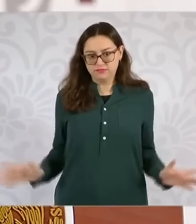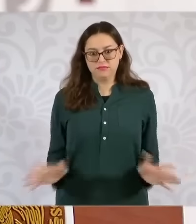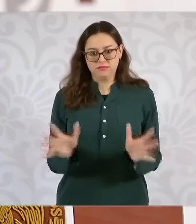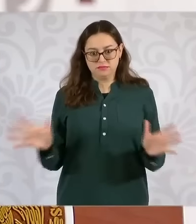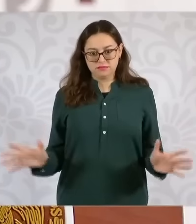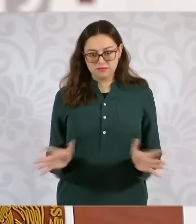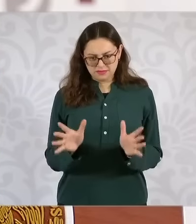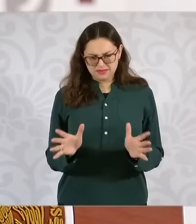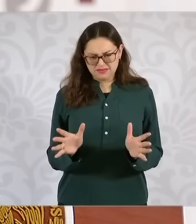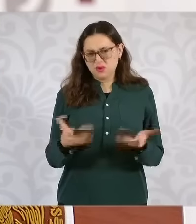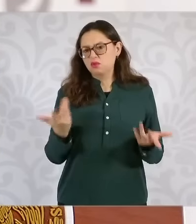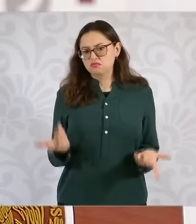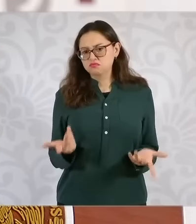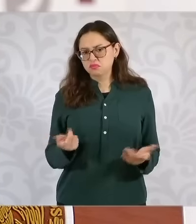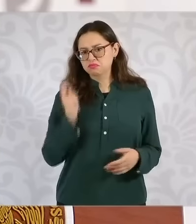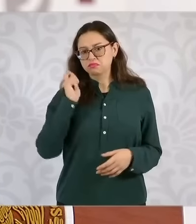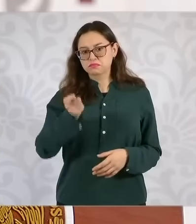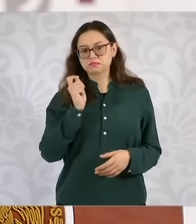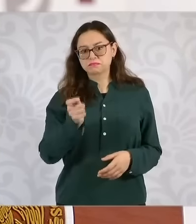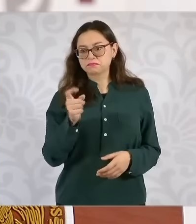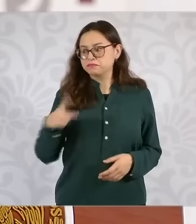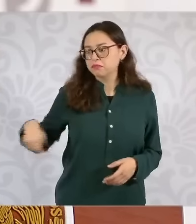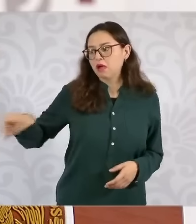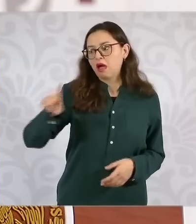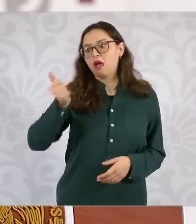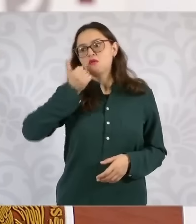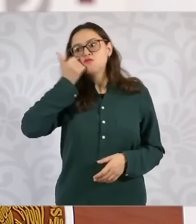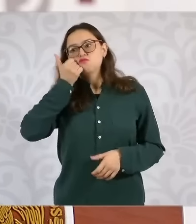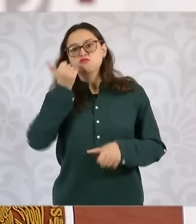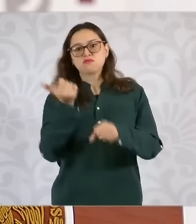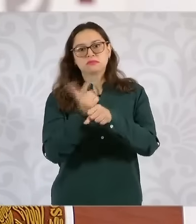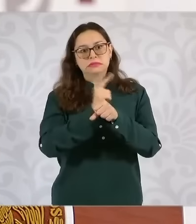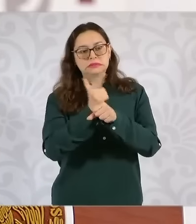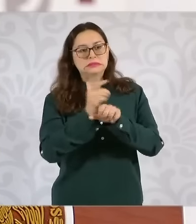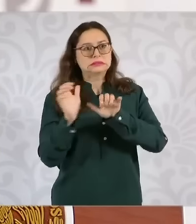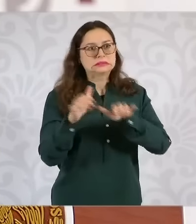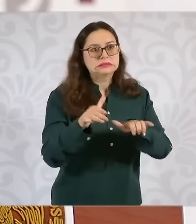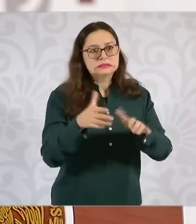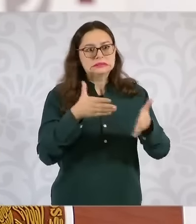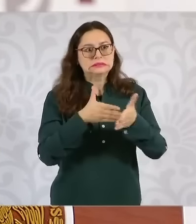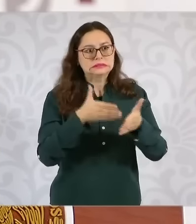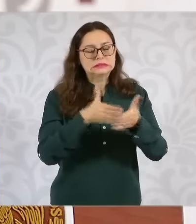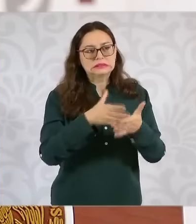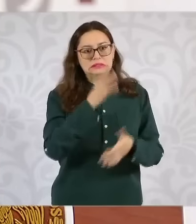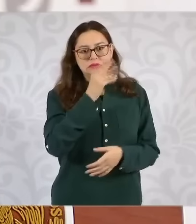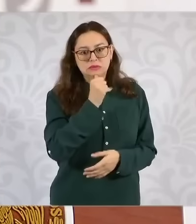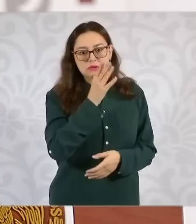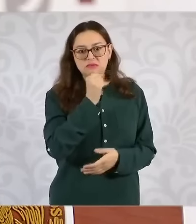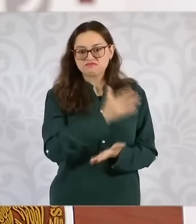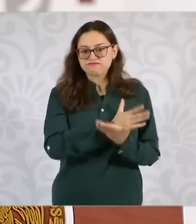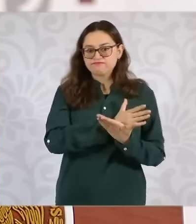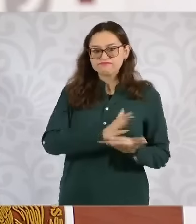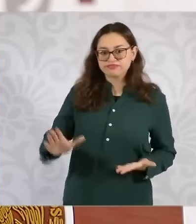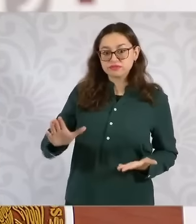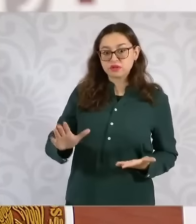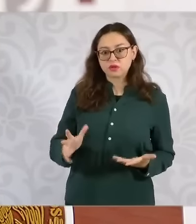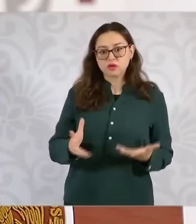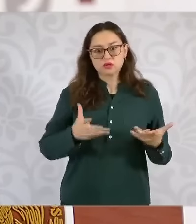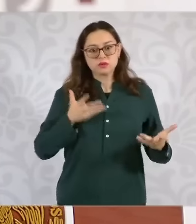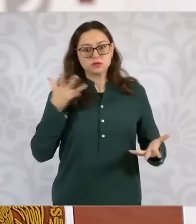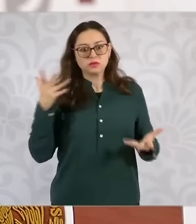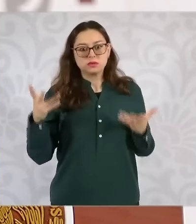combatir la exclusión de la educación superior en un momento en que nadie pensaba que podían ni debían haber